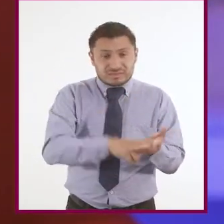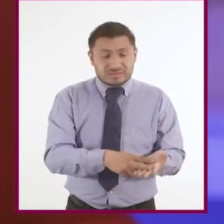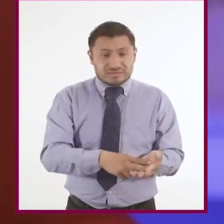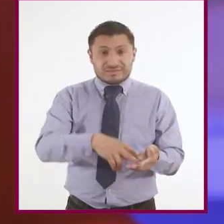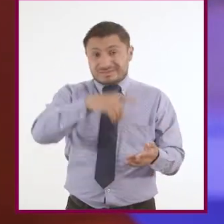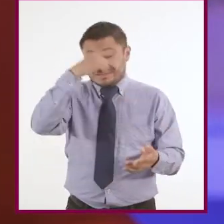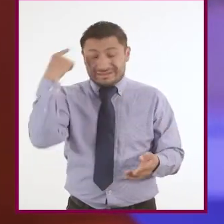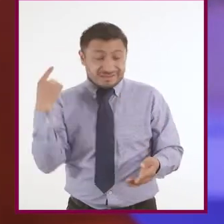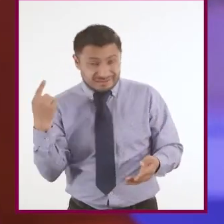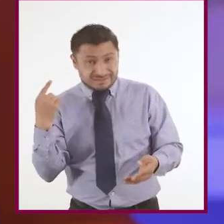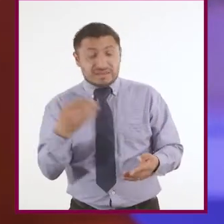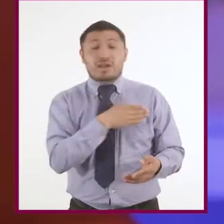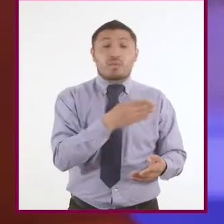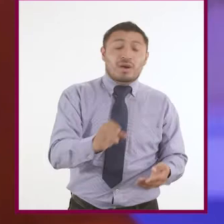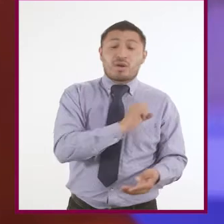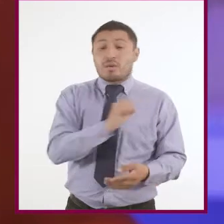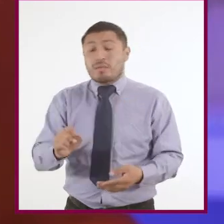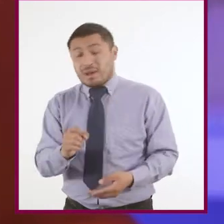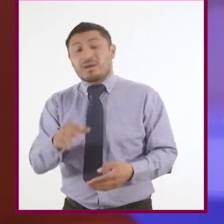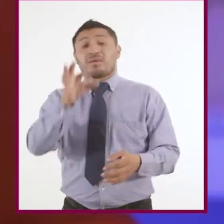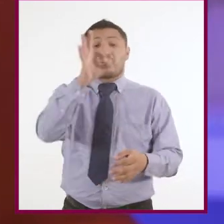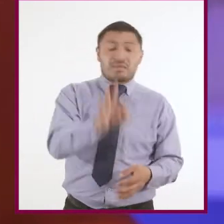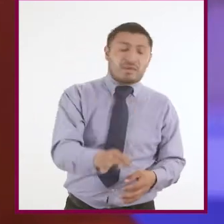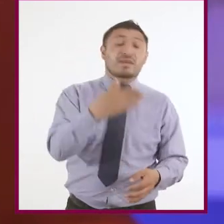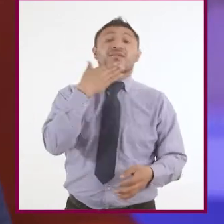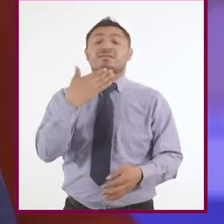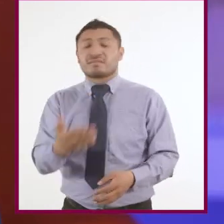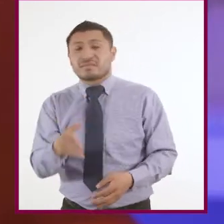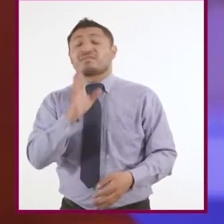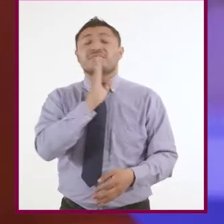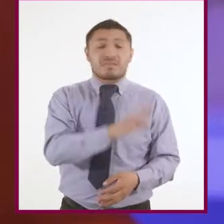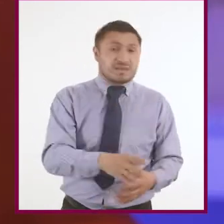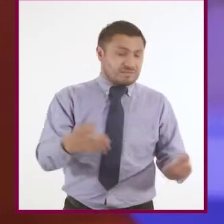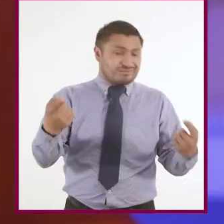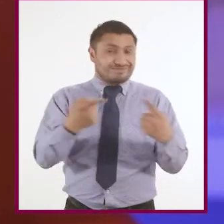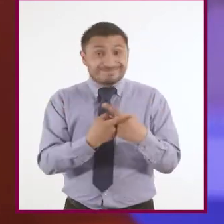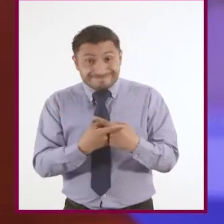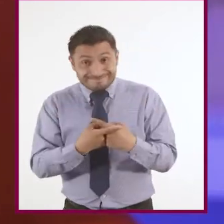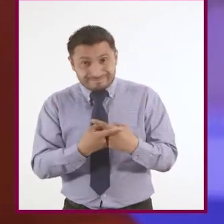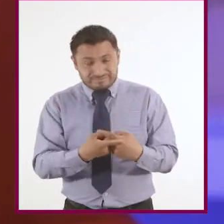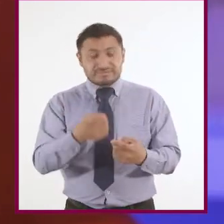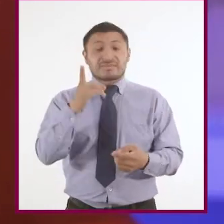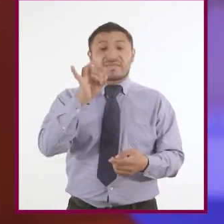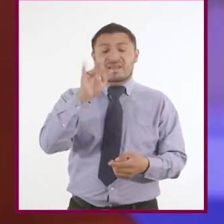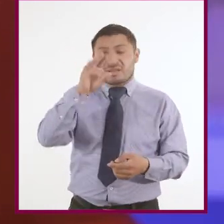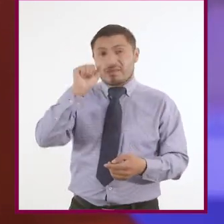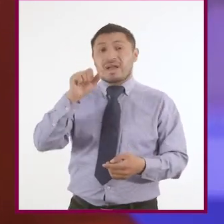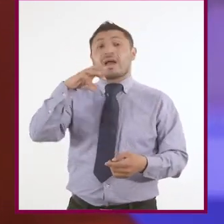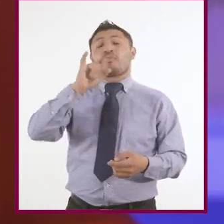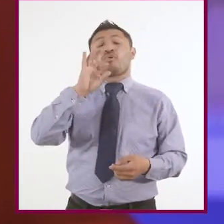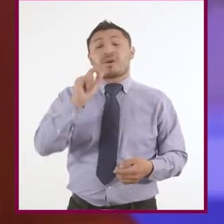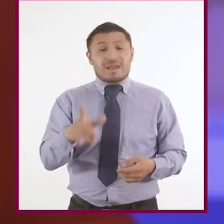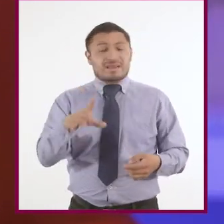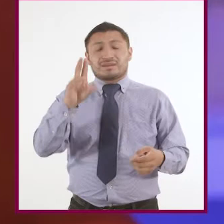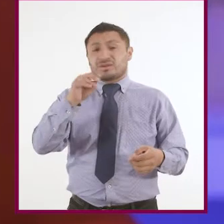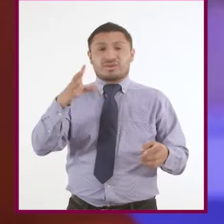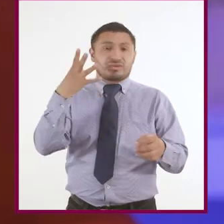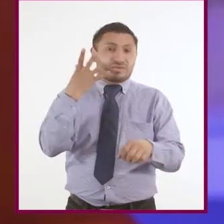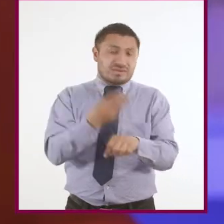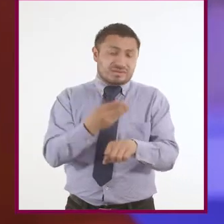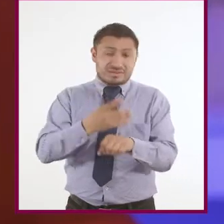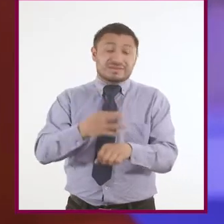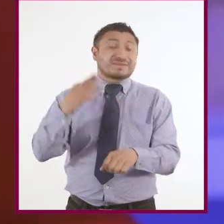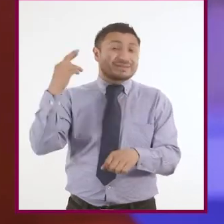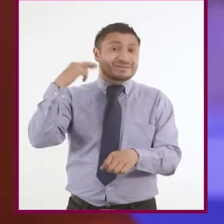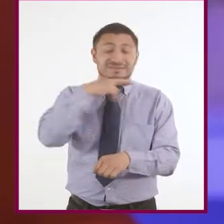algo bueno y algo malo, entre hacer lo correcto o lo indebido. En un dilema moral no necesariamente existe una solución ideal. Como seres humanos